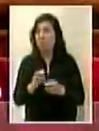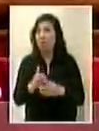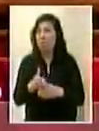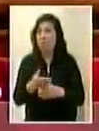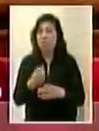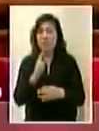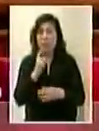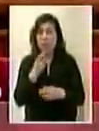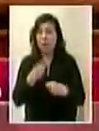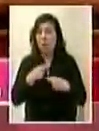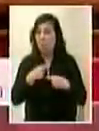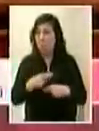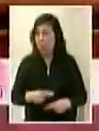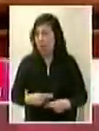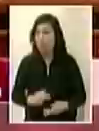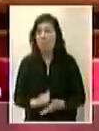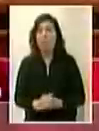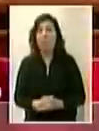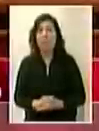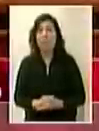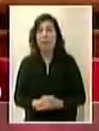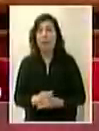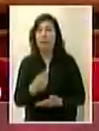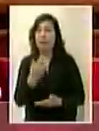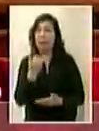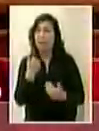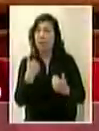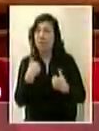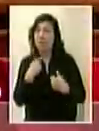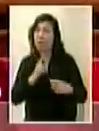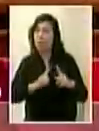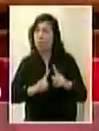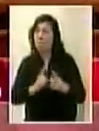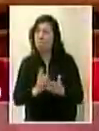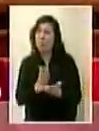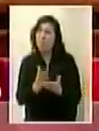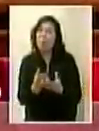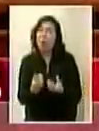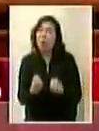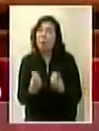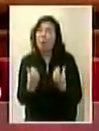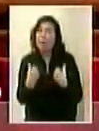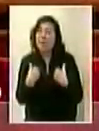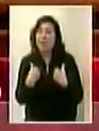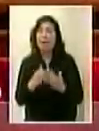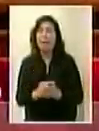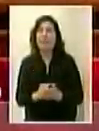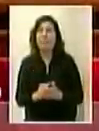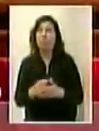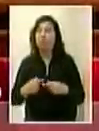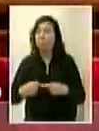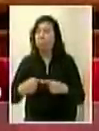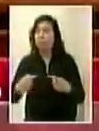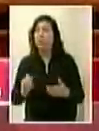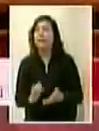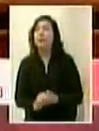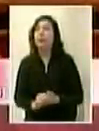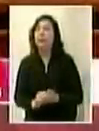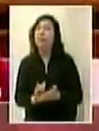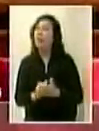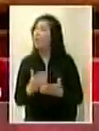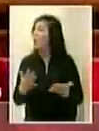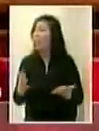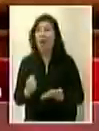somos seres humanos finalmente, a cometer algún tipo, como que cometieron, deslices que